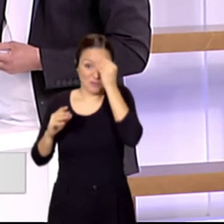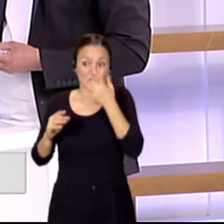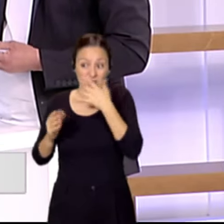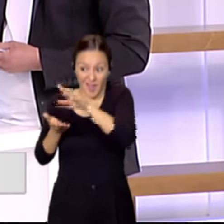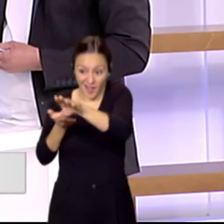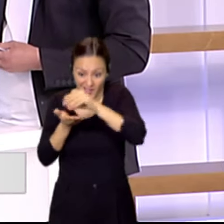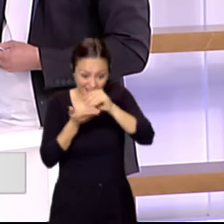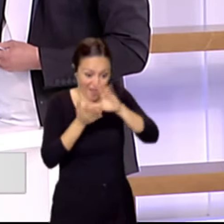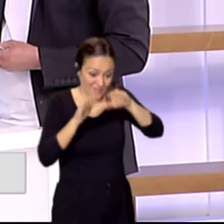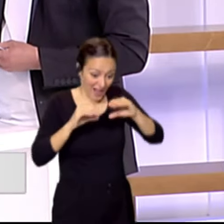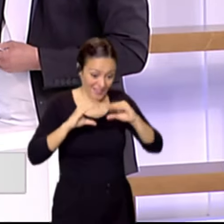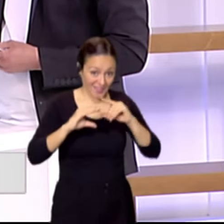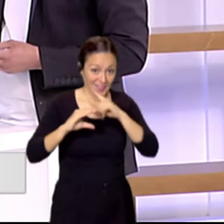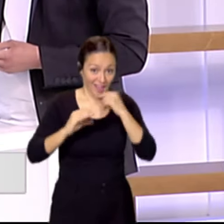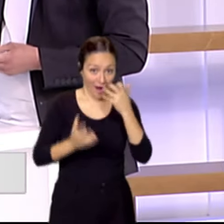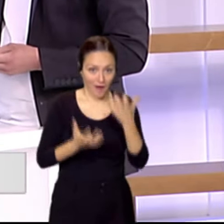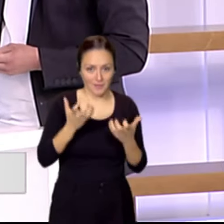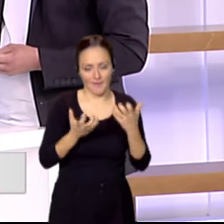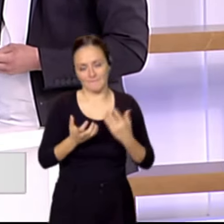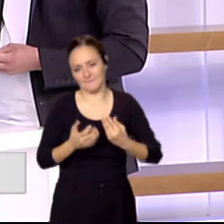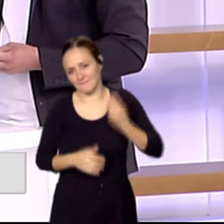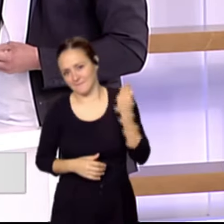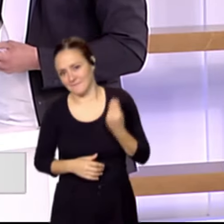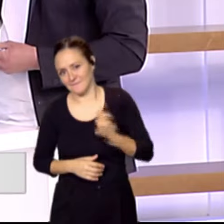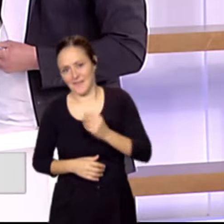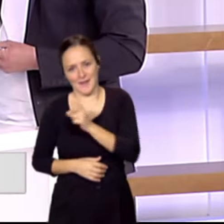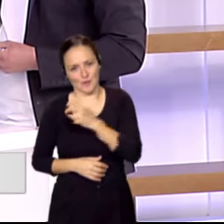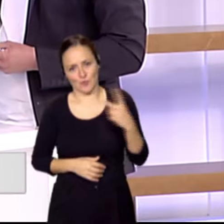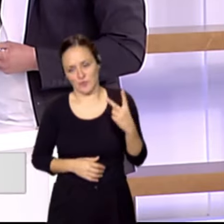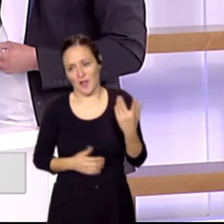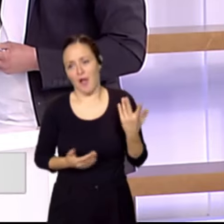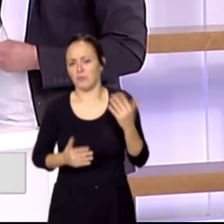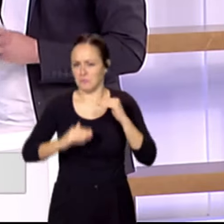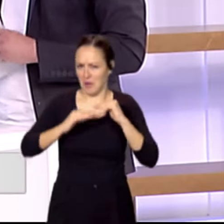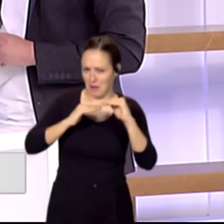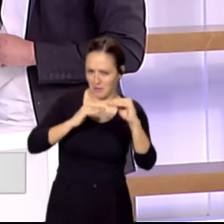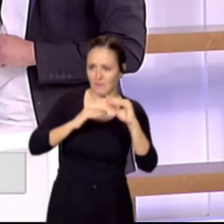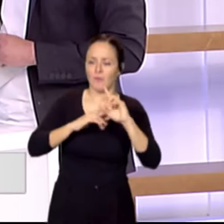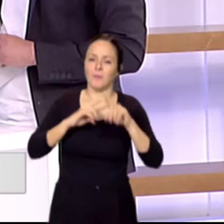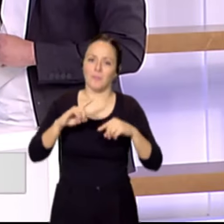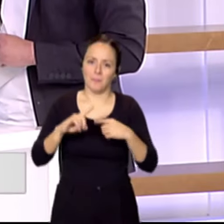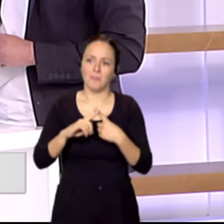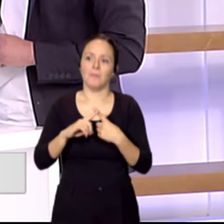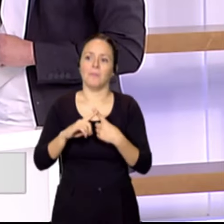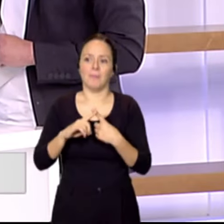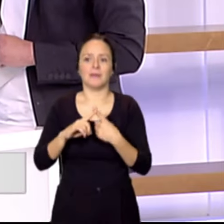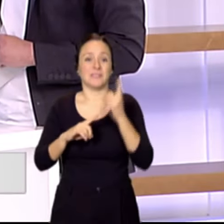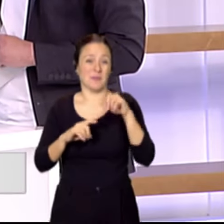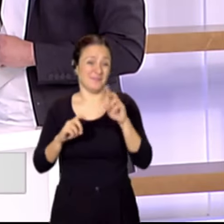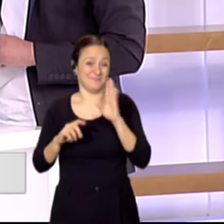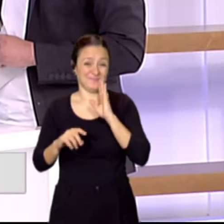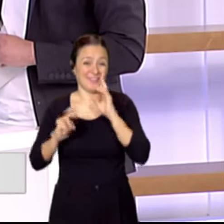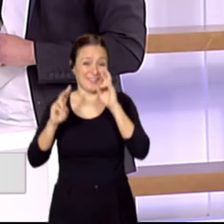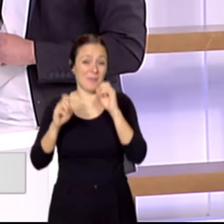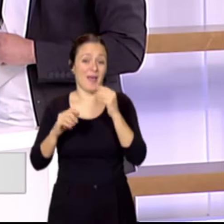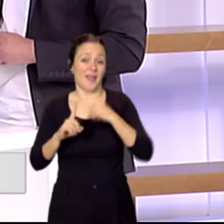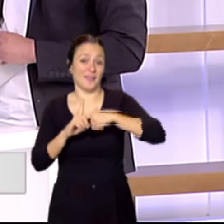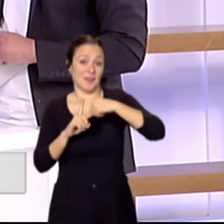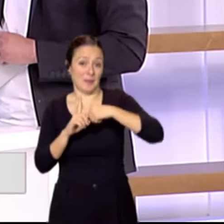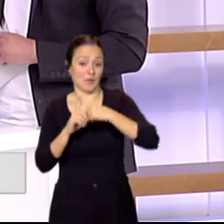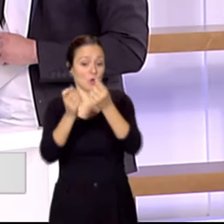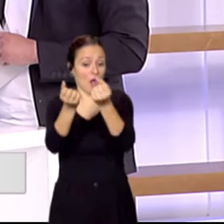cuando nos sale eh o ejecutamos un producto bastante equilibrado y luego jugando con con esa temperatura en hornos todo tiene un por